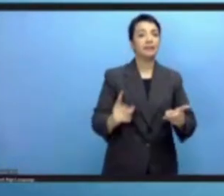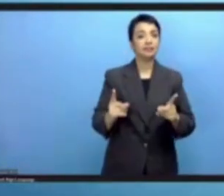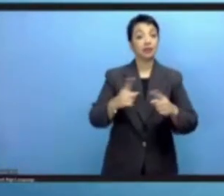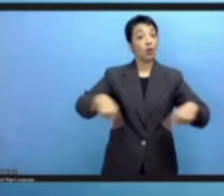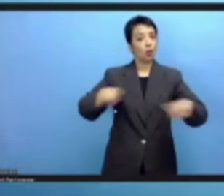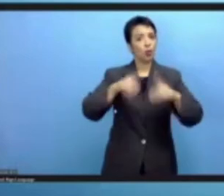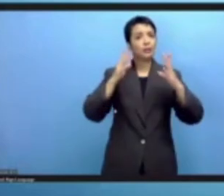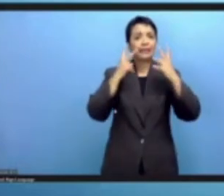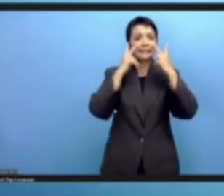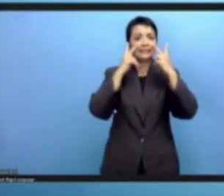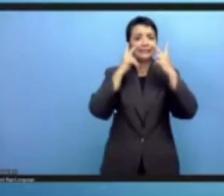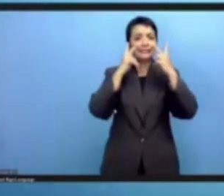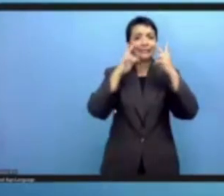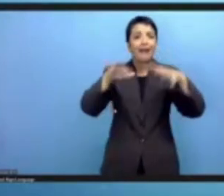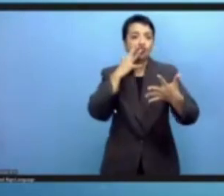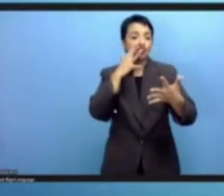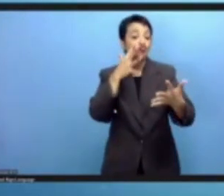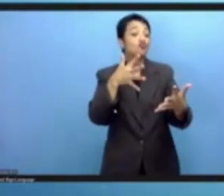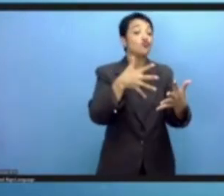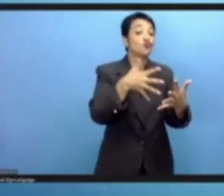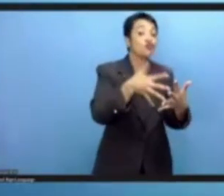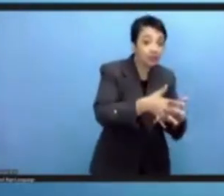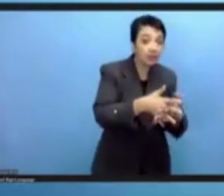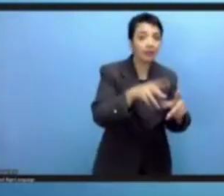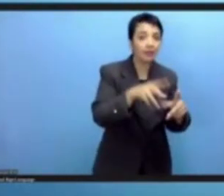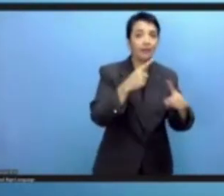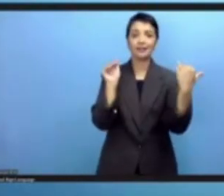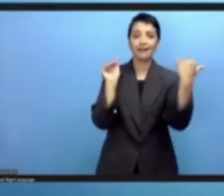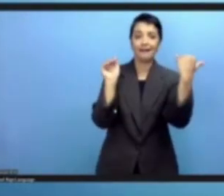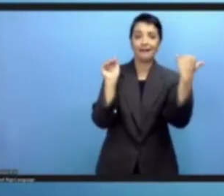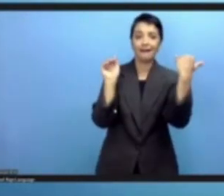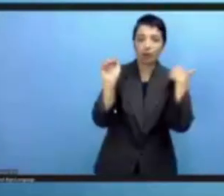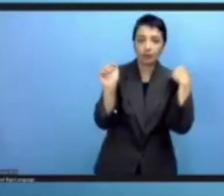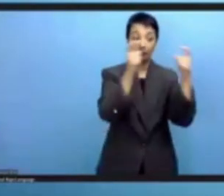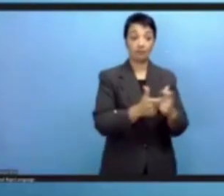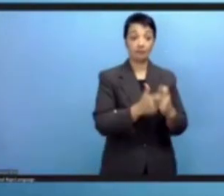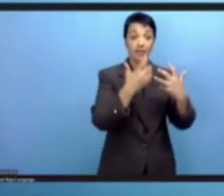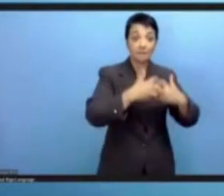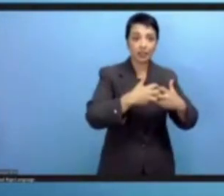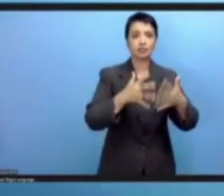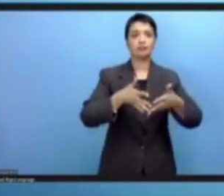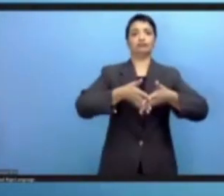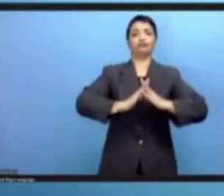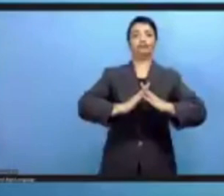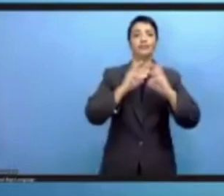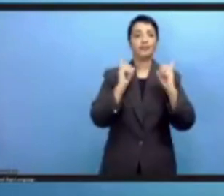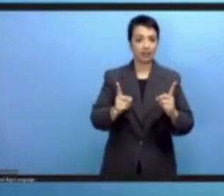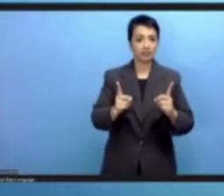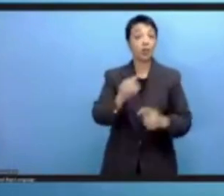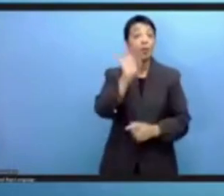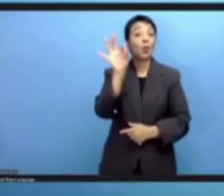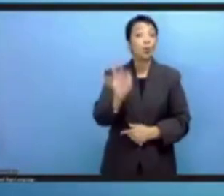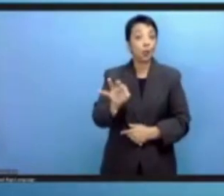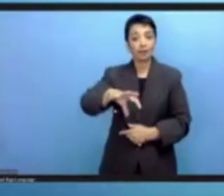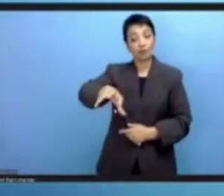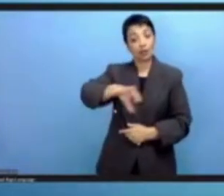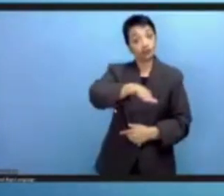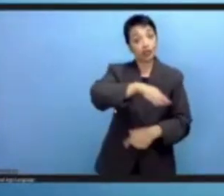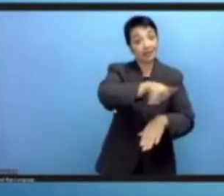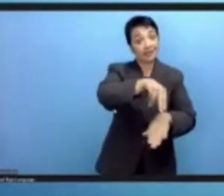considerados esto incluye establecer normas intergubernamentales organizaciones técnicas